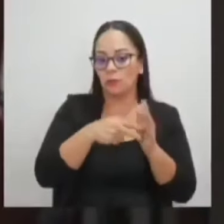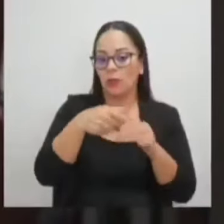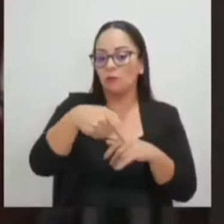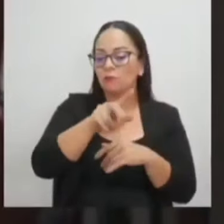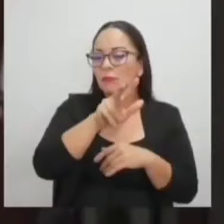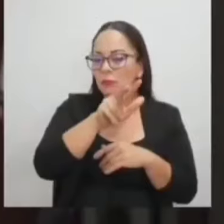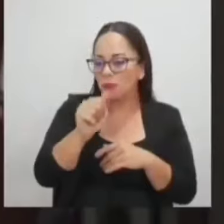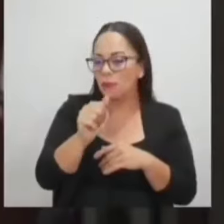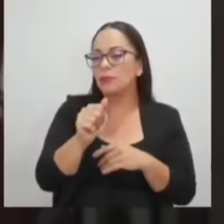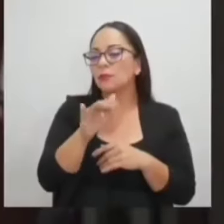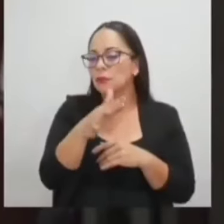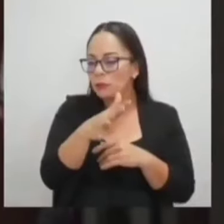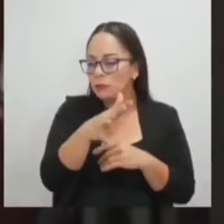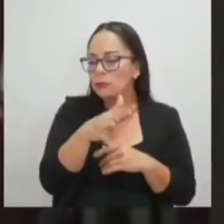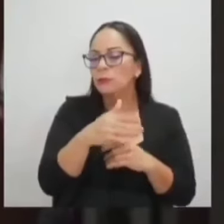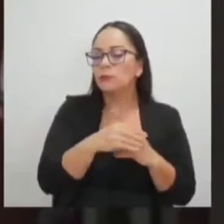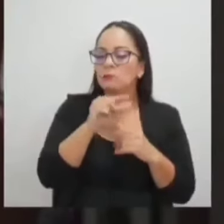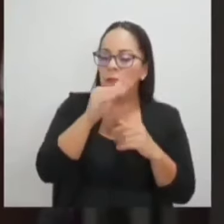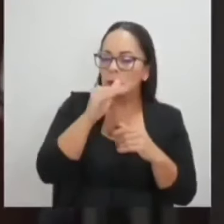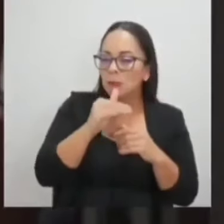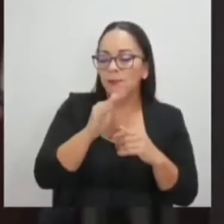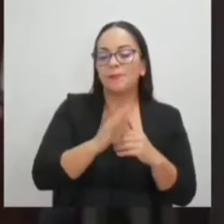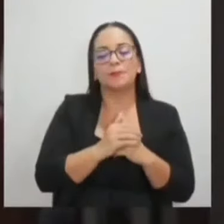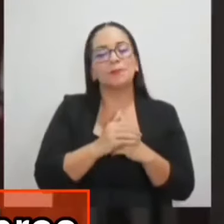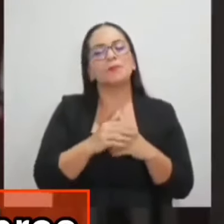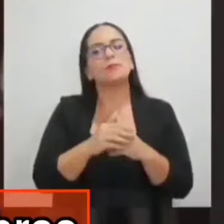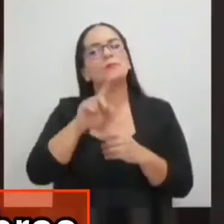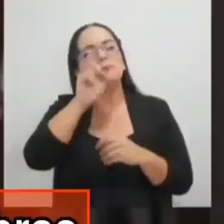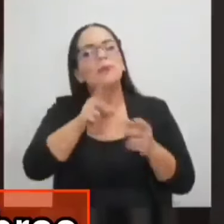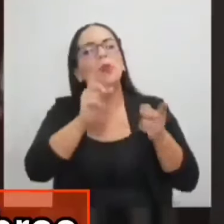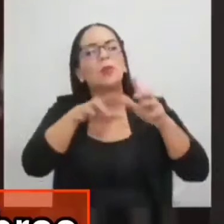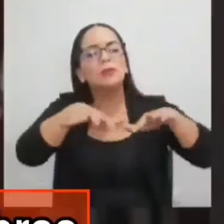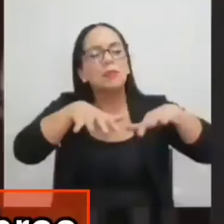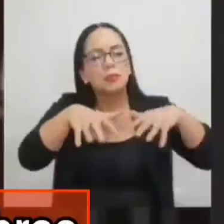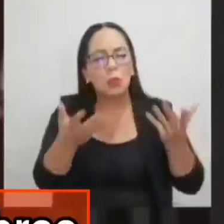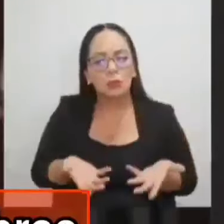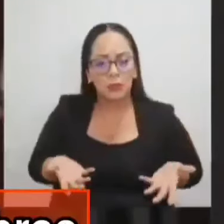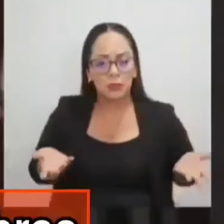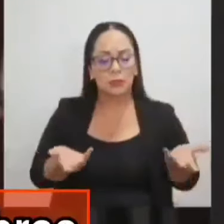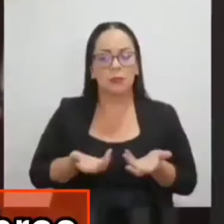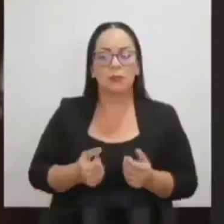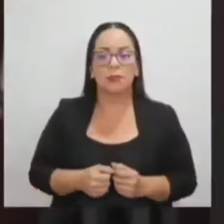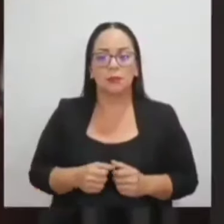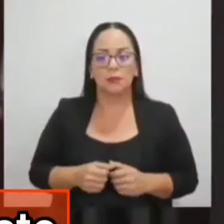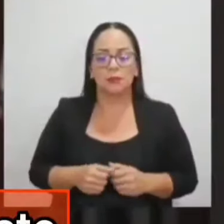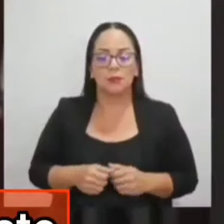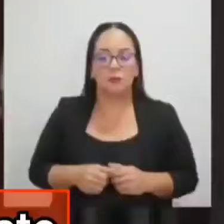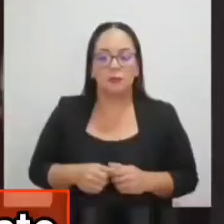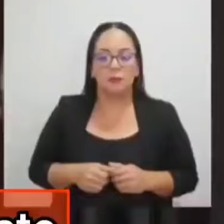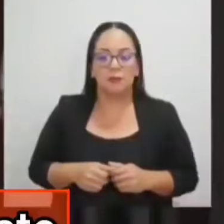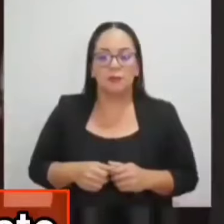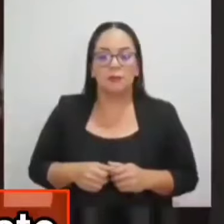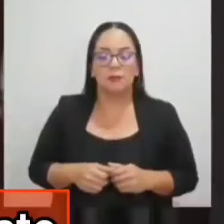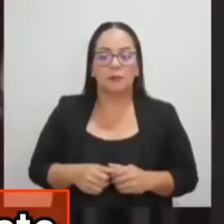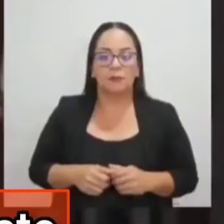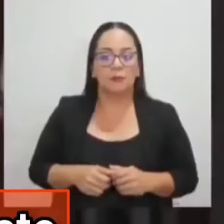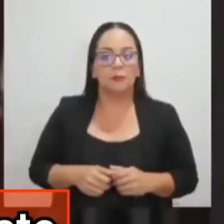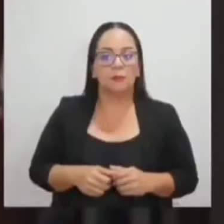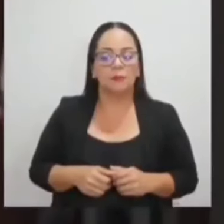más, un poquito menos. ¿Cuáles son las acciones y el cronograma de actividad de obras que tiene el CONAVI,